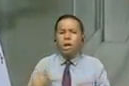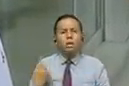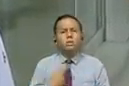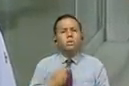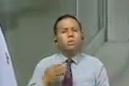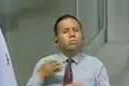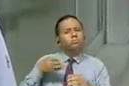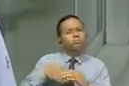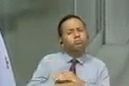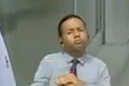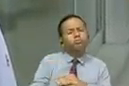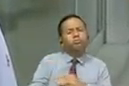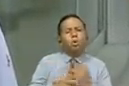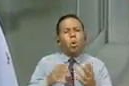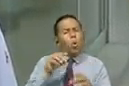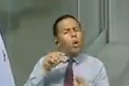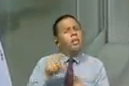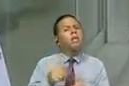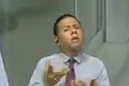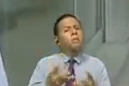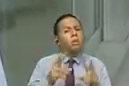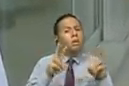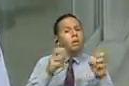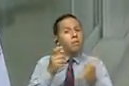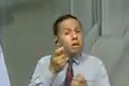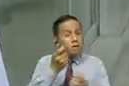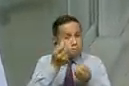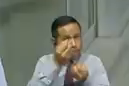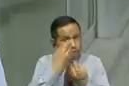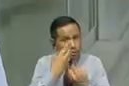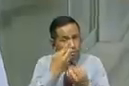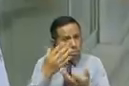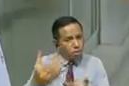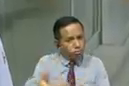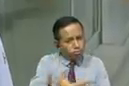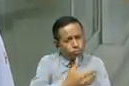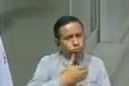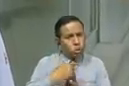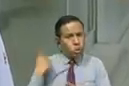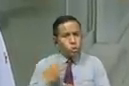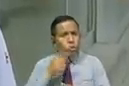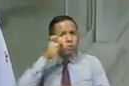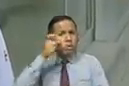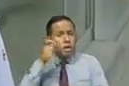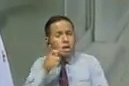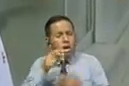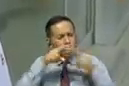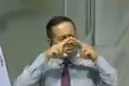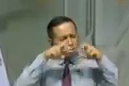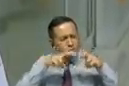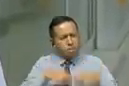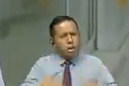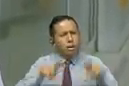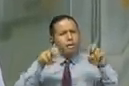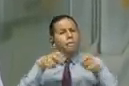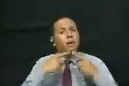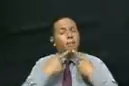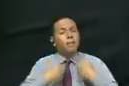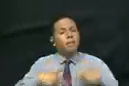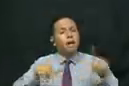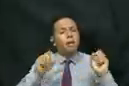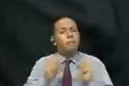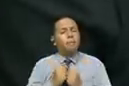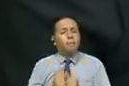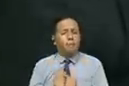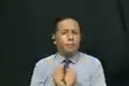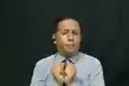de recabar información relacionada al tipo penal que Fiscalía viene investigando, que es un delito de ejercicio de acción penal pública. Y ese